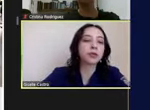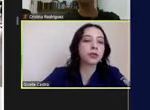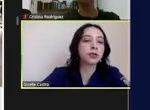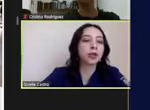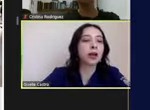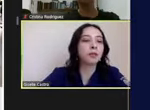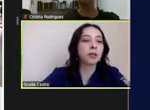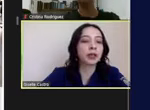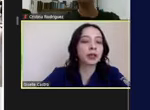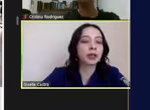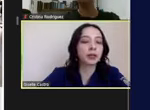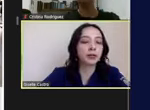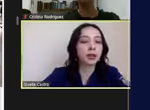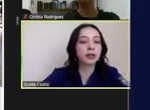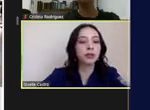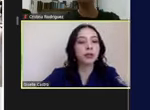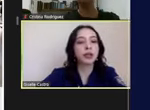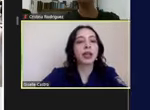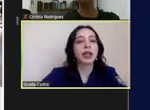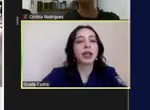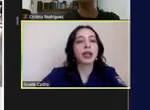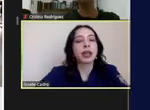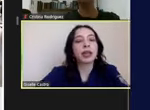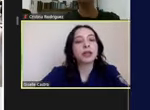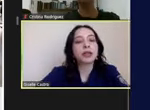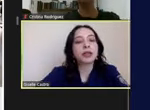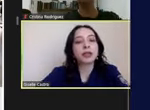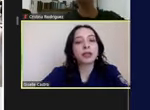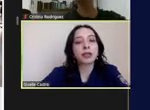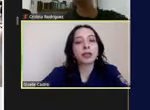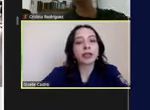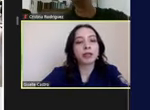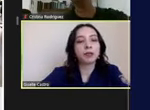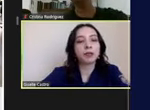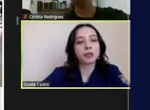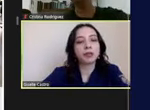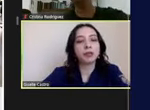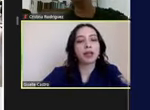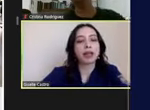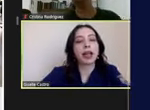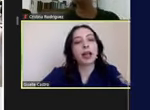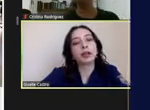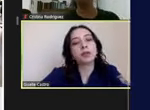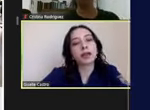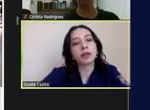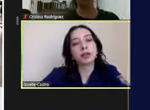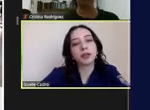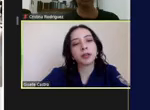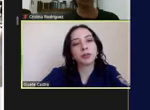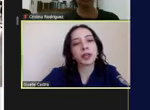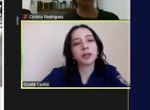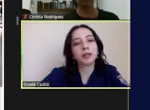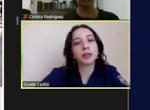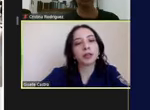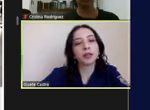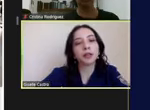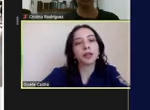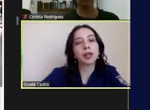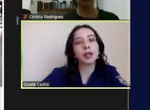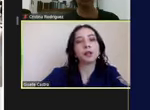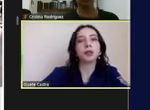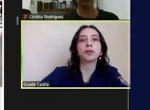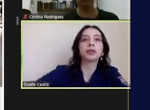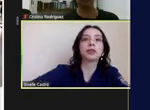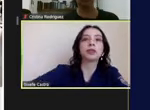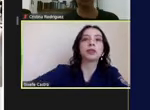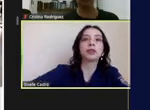mucho, mucho, mucho la movilidad del tobillo. En los esguinces, el movimiento que a largo plazo se ve más afectado